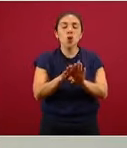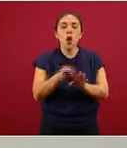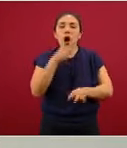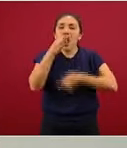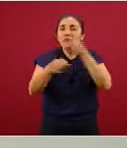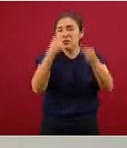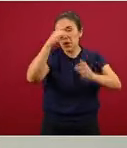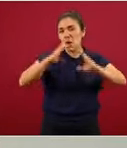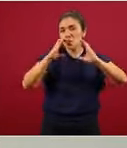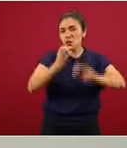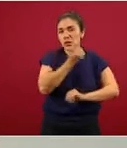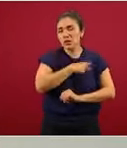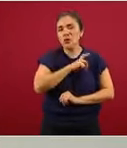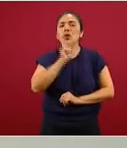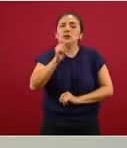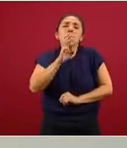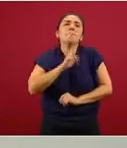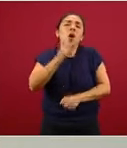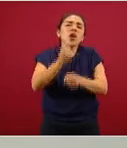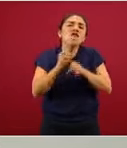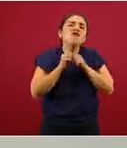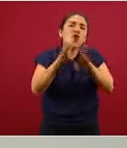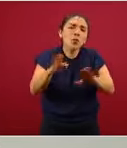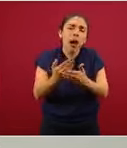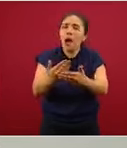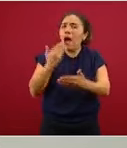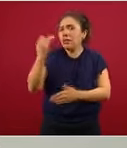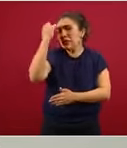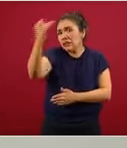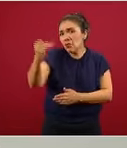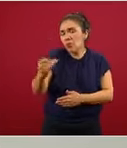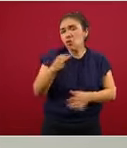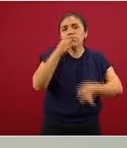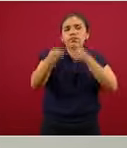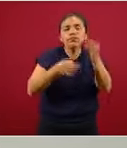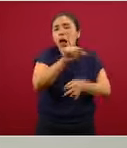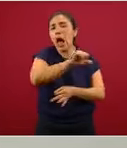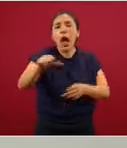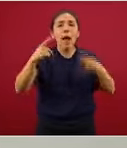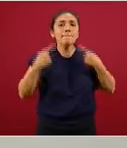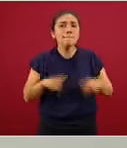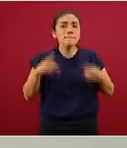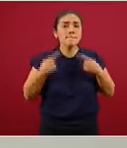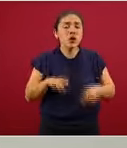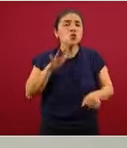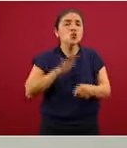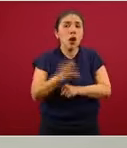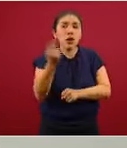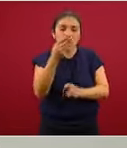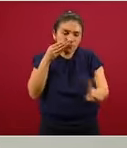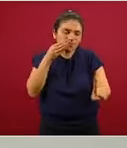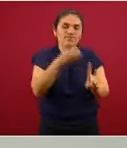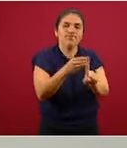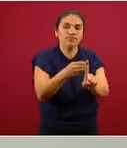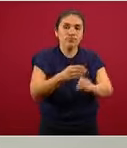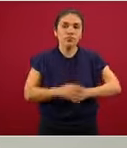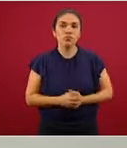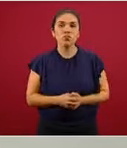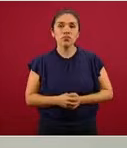de la salud es la mejor información en el mejor momento a la persona precisa.